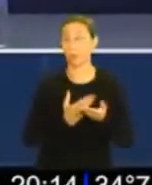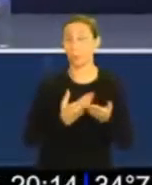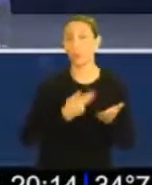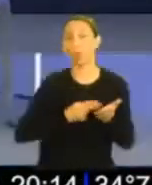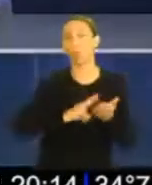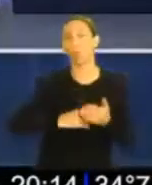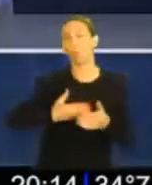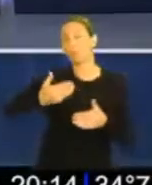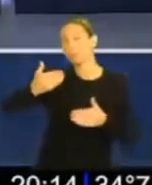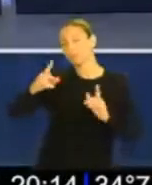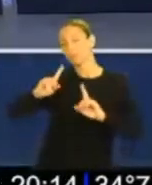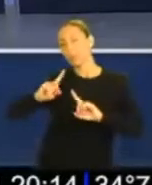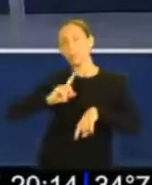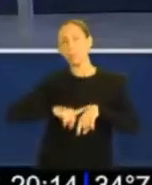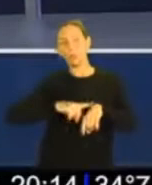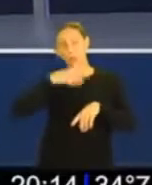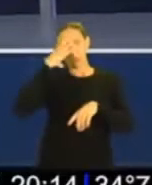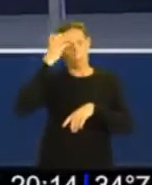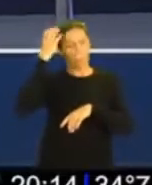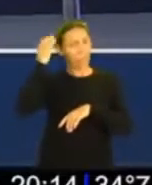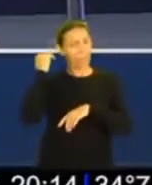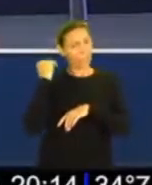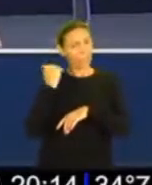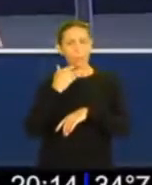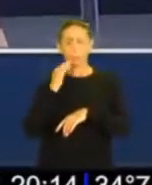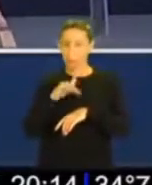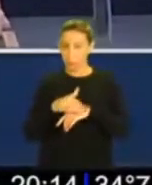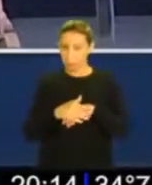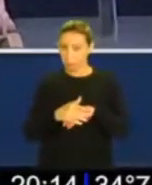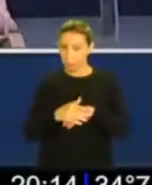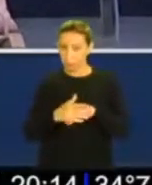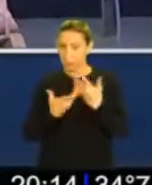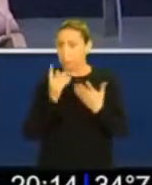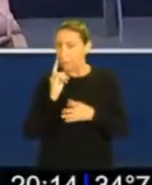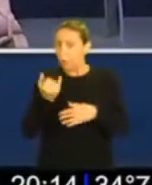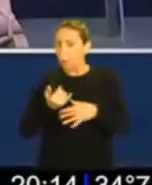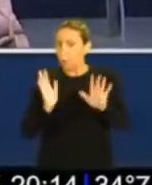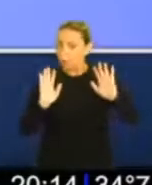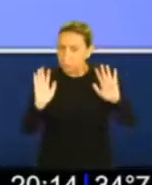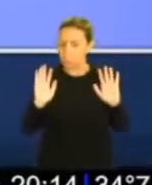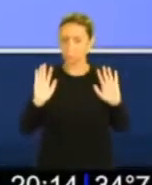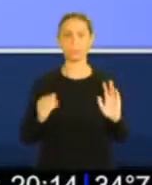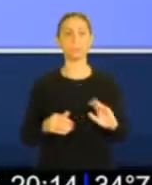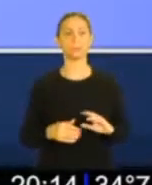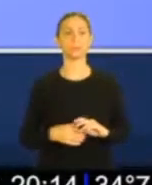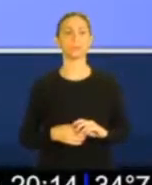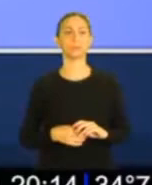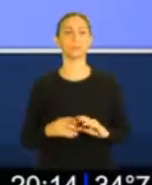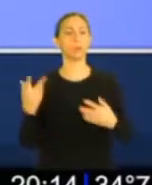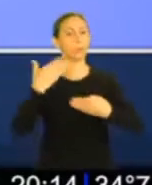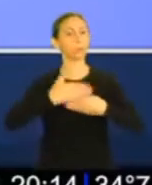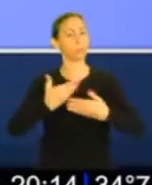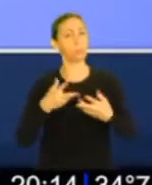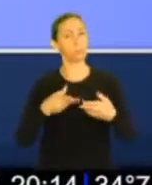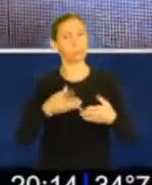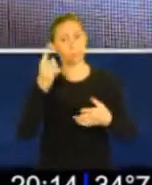volver atrás, de época, se acuerda, muy fea, dolorosa. ¿Corremos el riesgo de volver atrás y de cerrar todo?